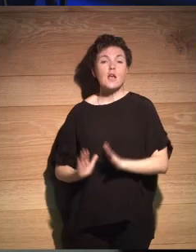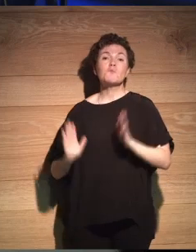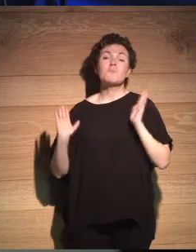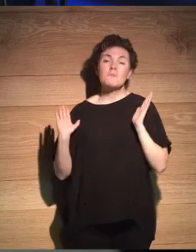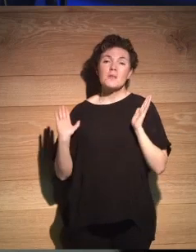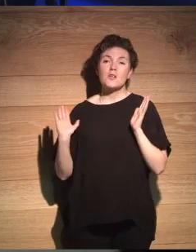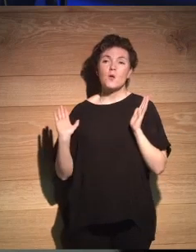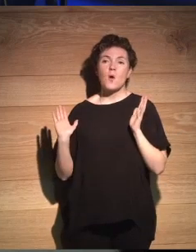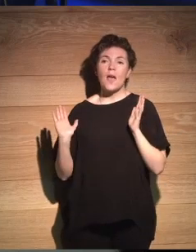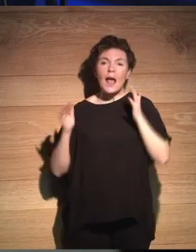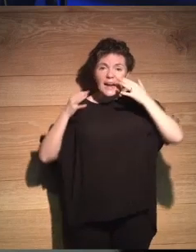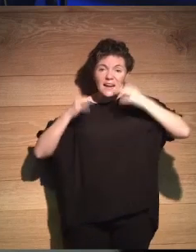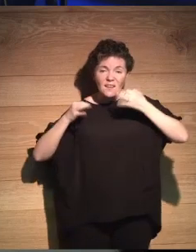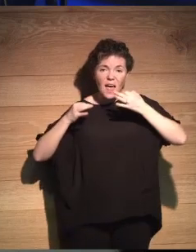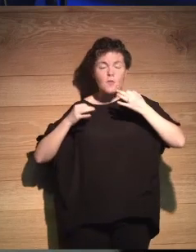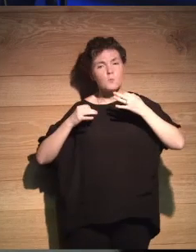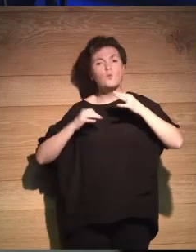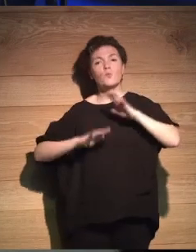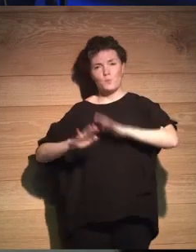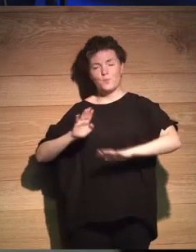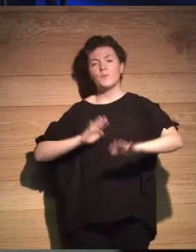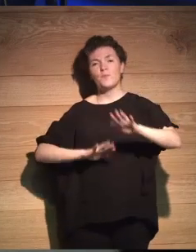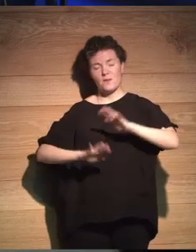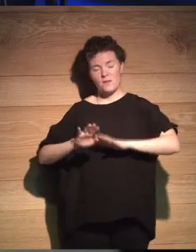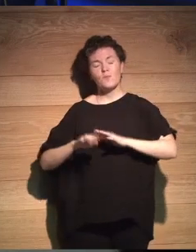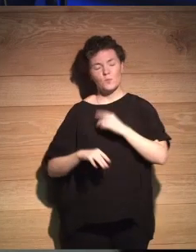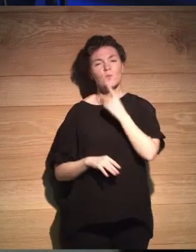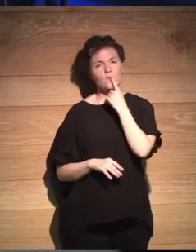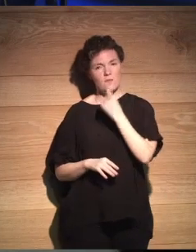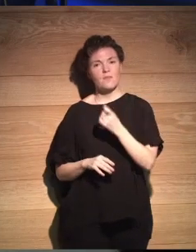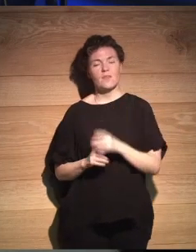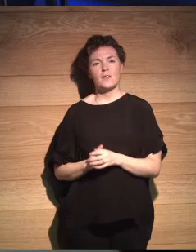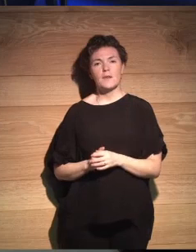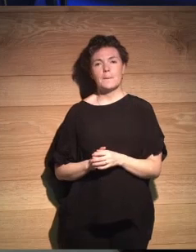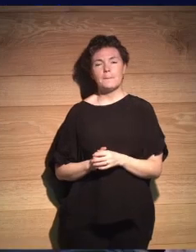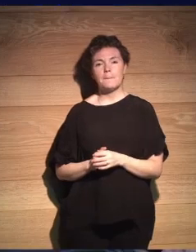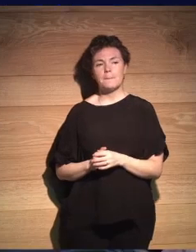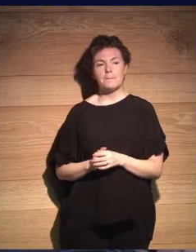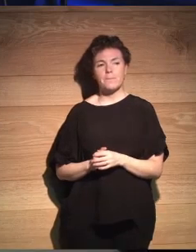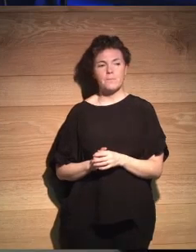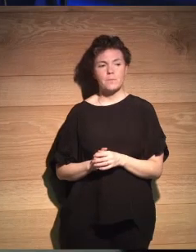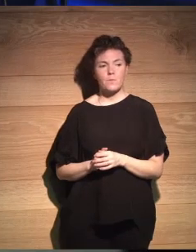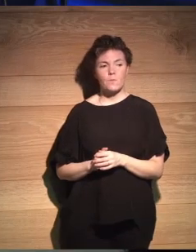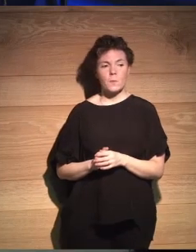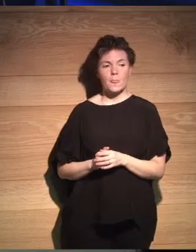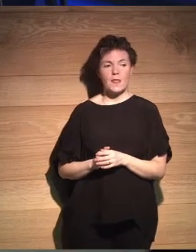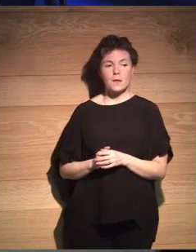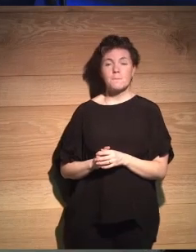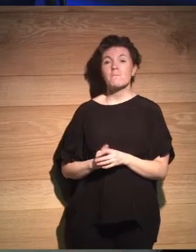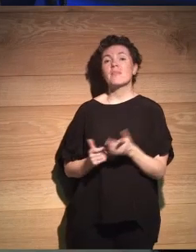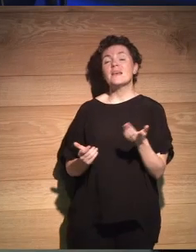fue realmente complicado y difícil, ¿no? Pues... Es poco